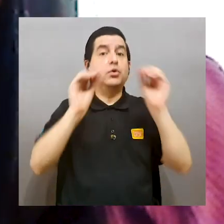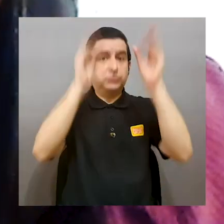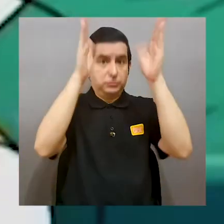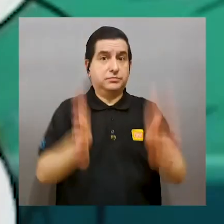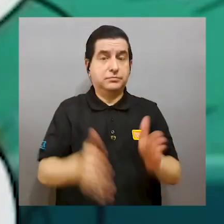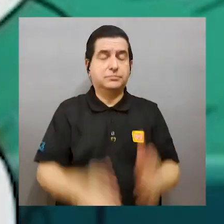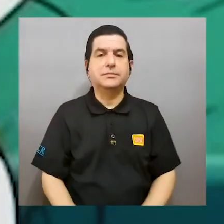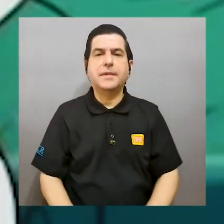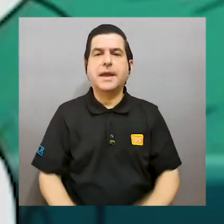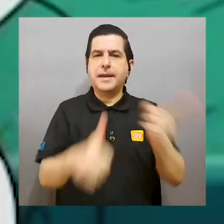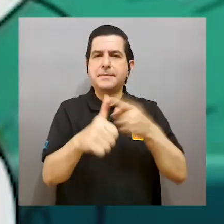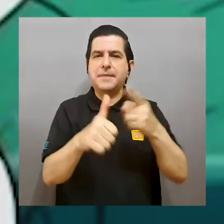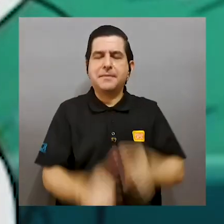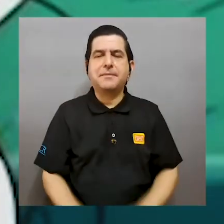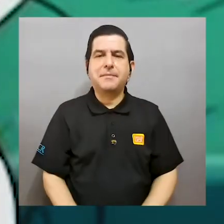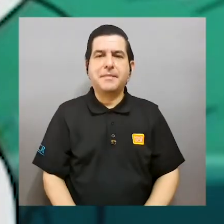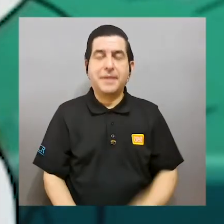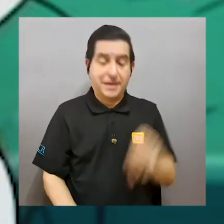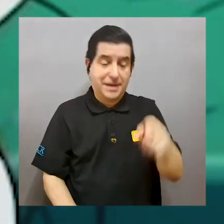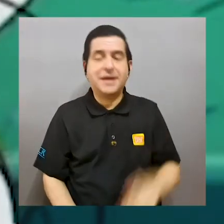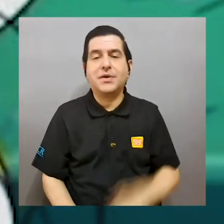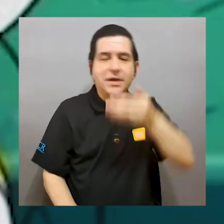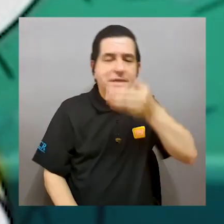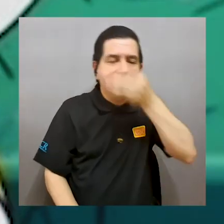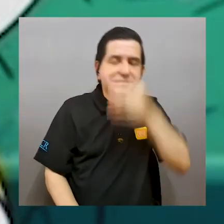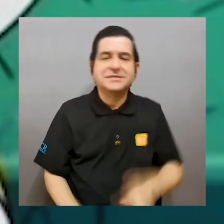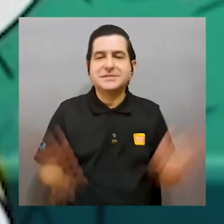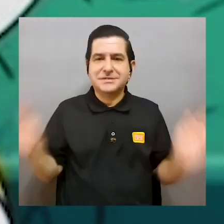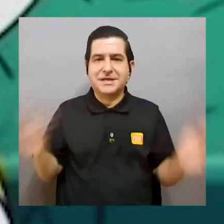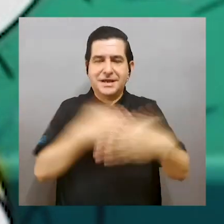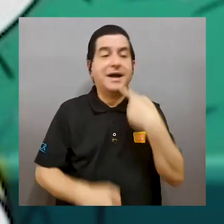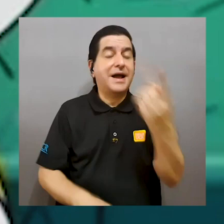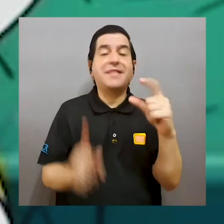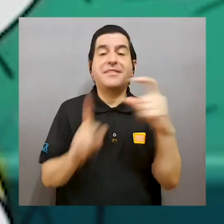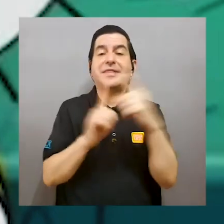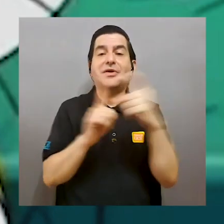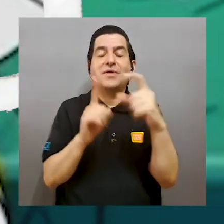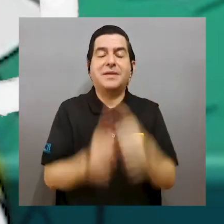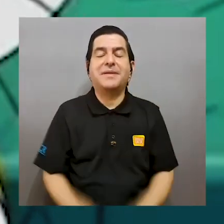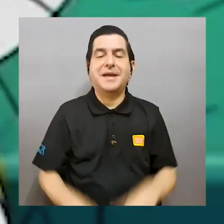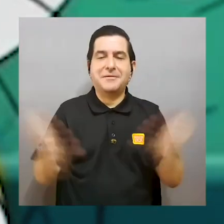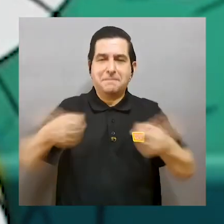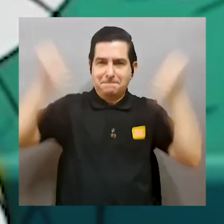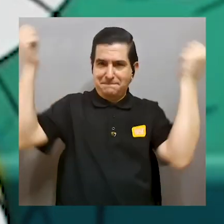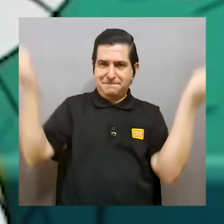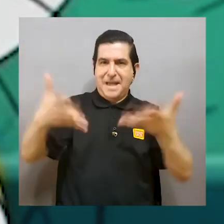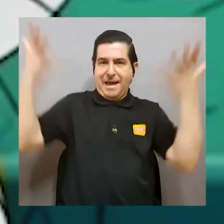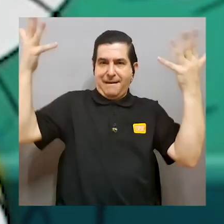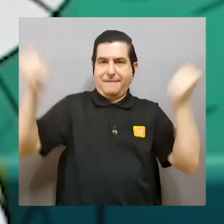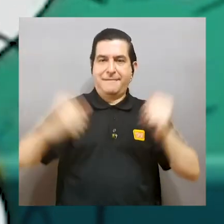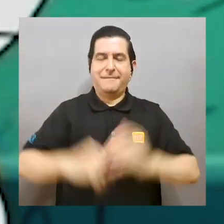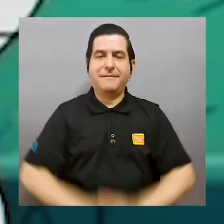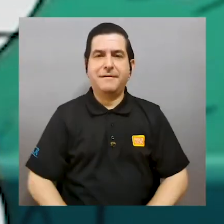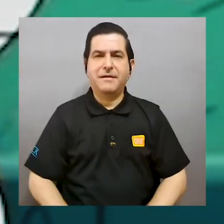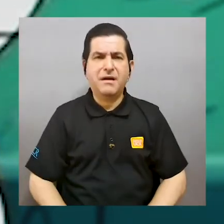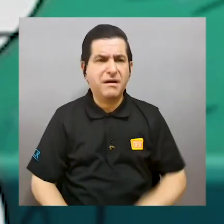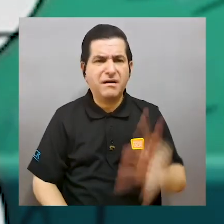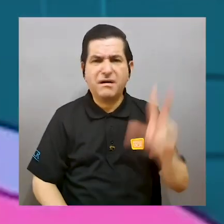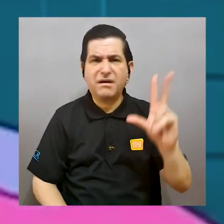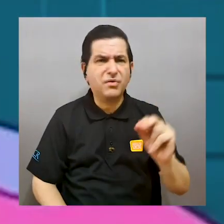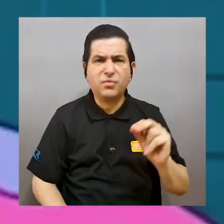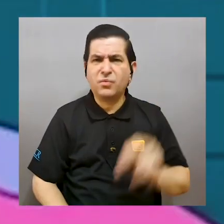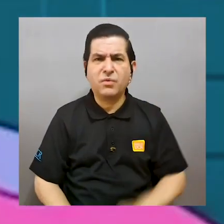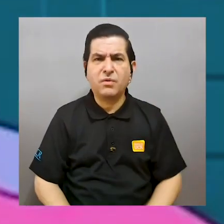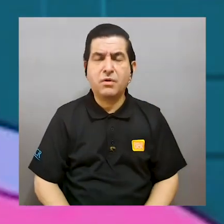el docente. Primero pongo el pañuelo en la caja, luego digo la palabra mágica, ¡presto! ¡Ay,